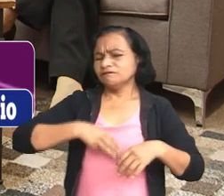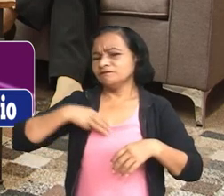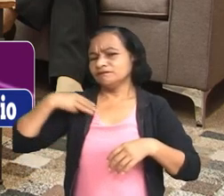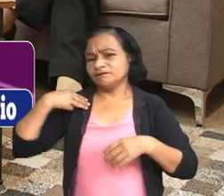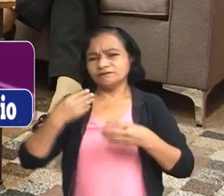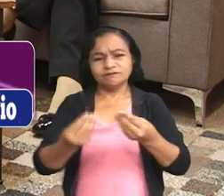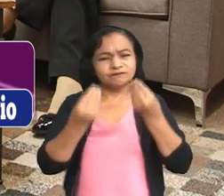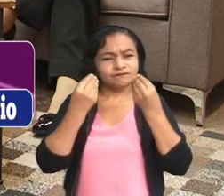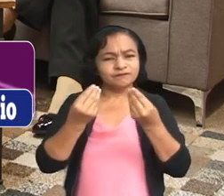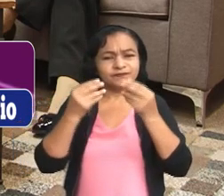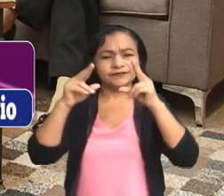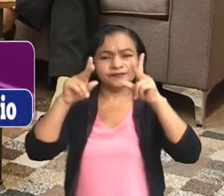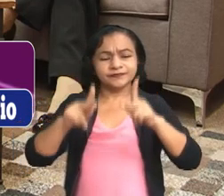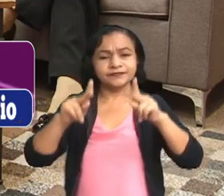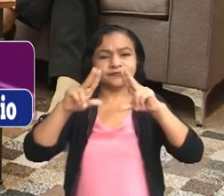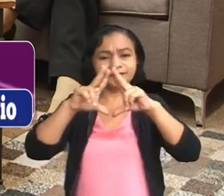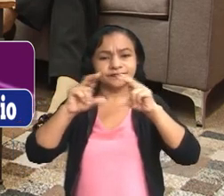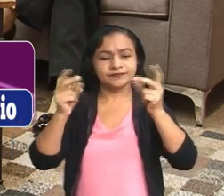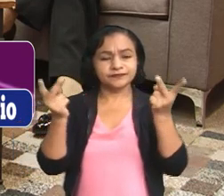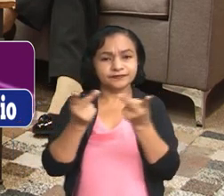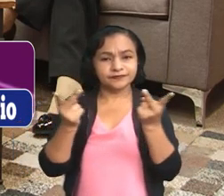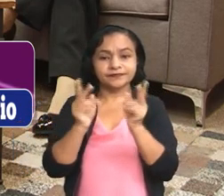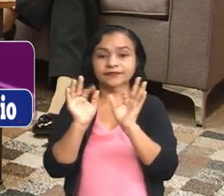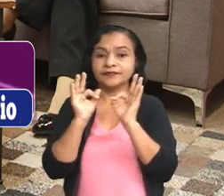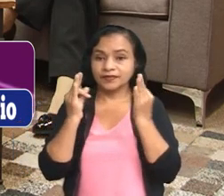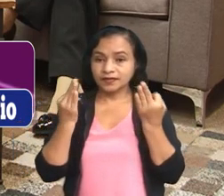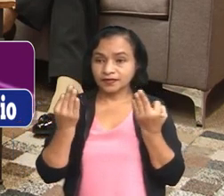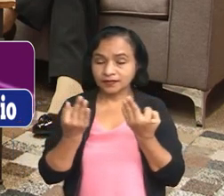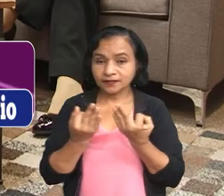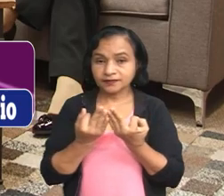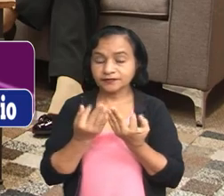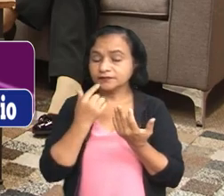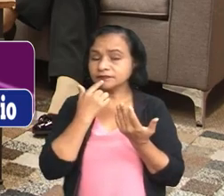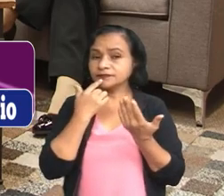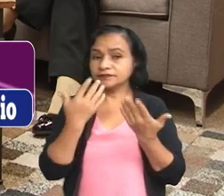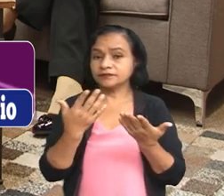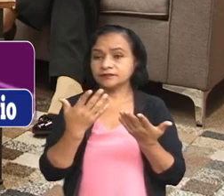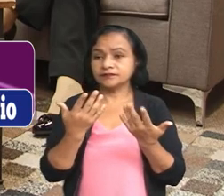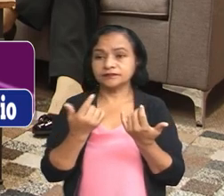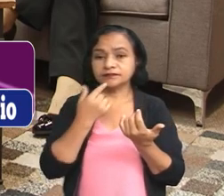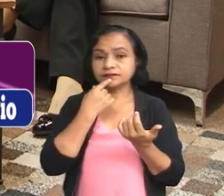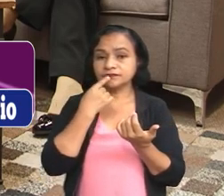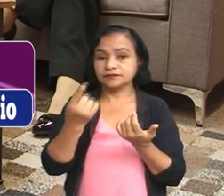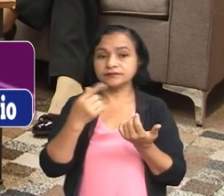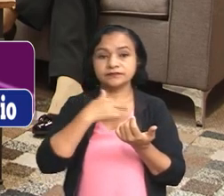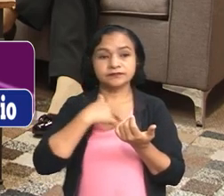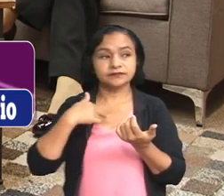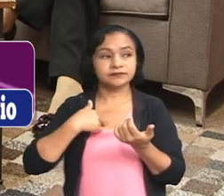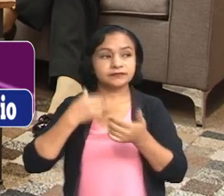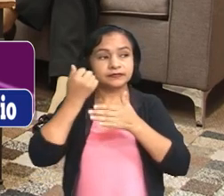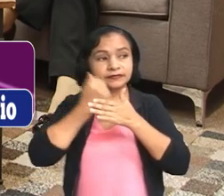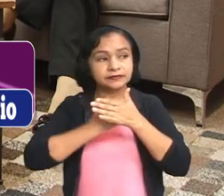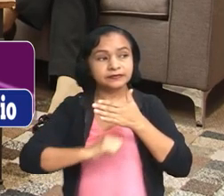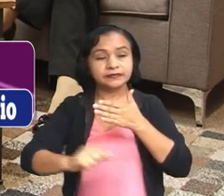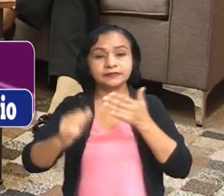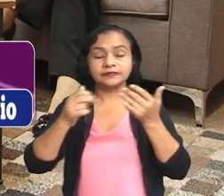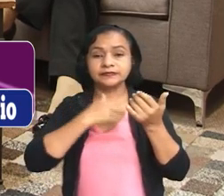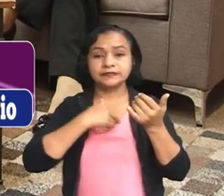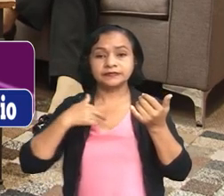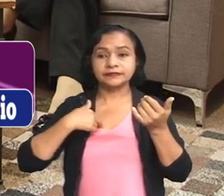muchos nicaragüenses, entre comillas, ¿verdad? Porque duele de llamarles hijos de esta tierra que nos